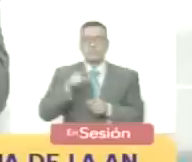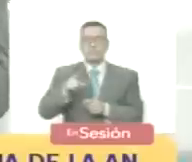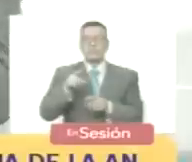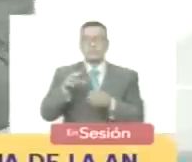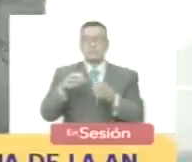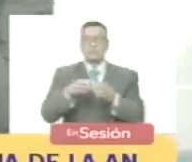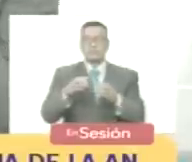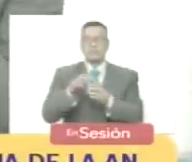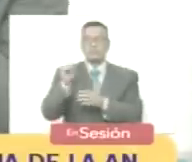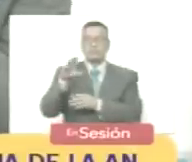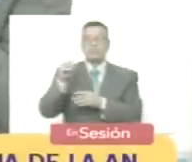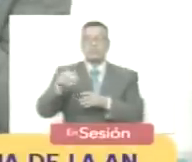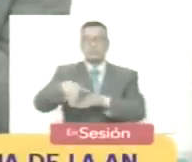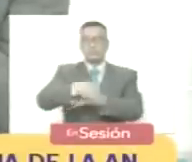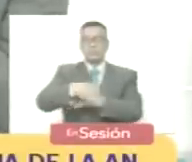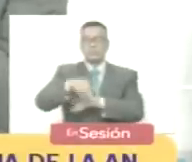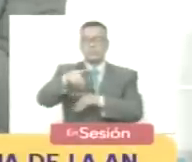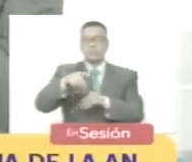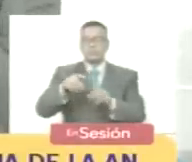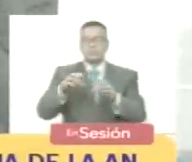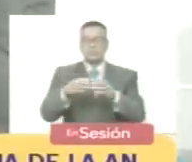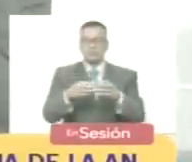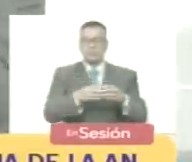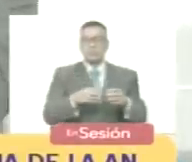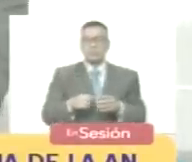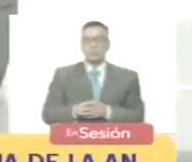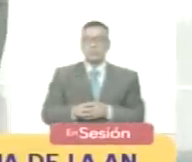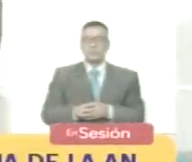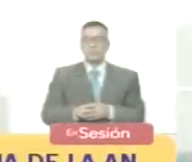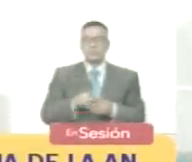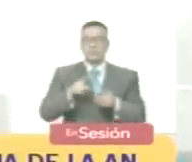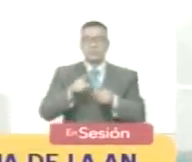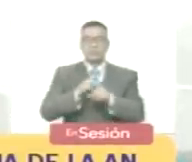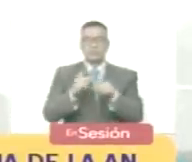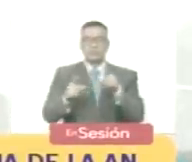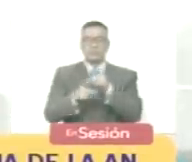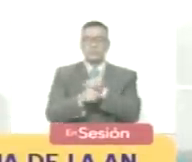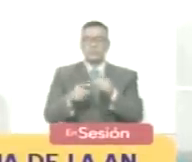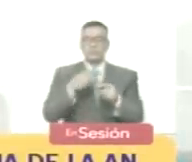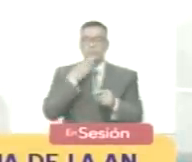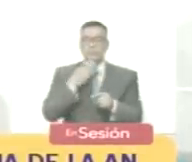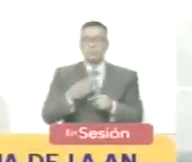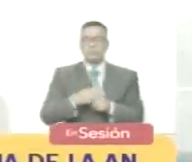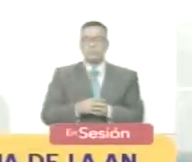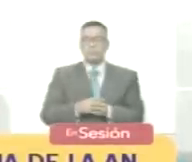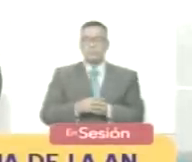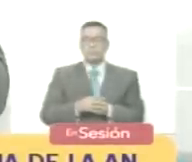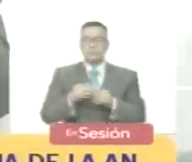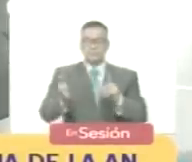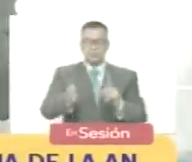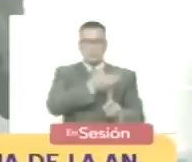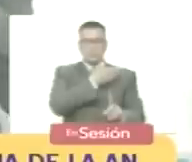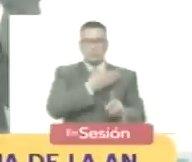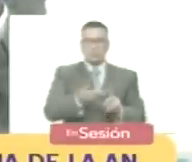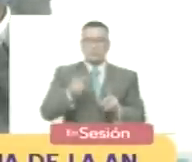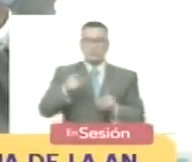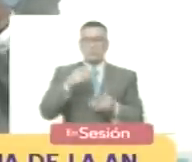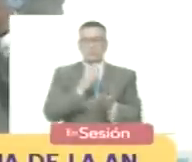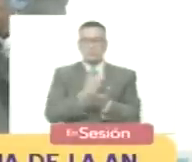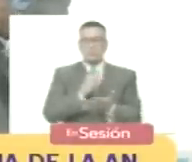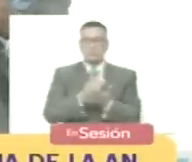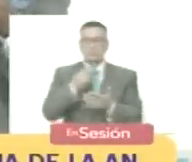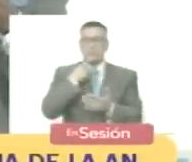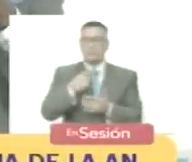estas sesiones, de estos pasillos, de estas oficinas. Y a cambio, la solicitud de agresión en contra de nuestro